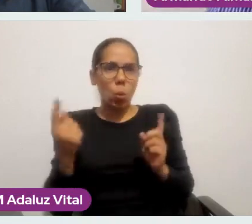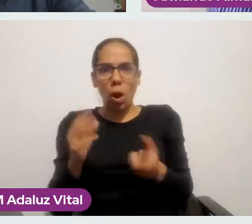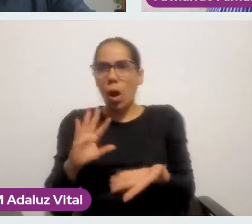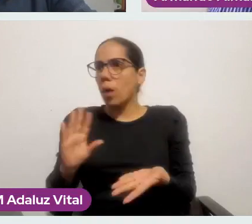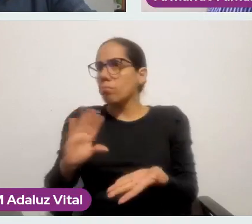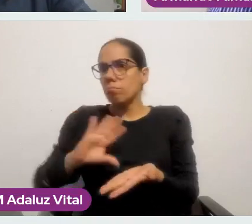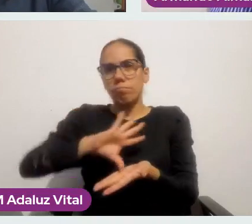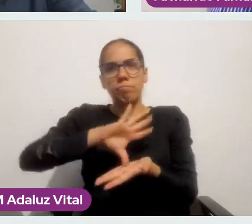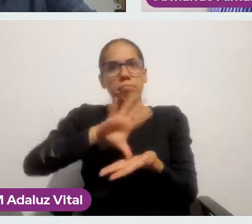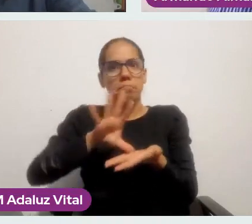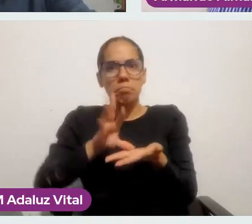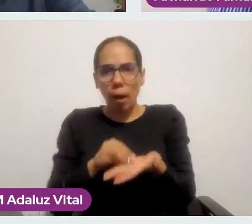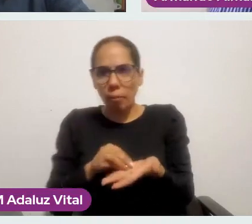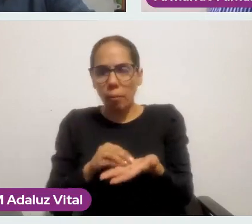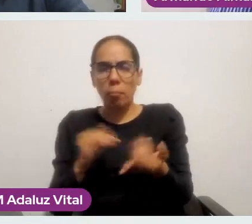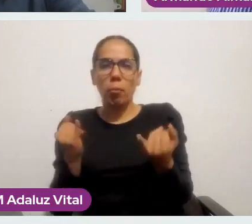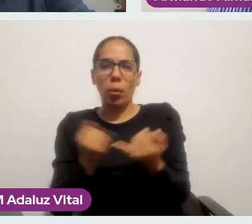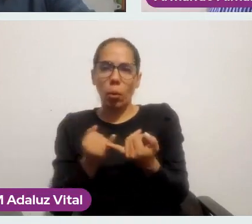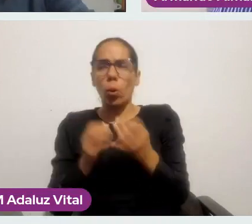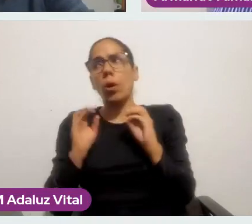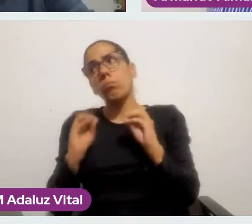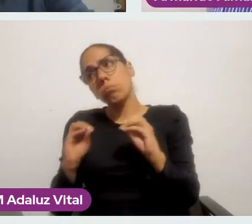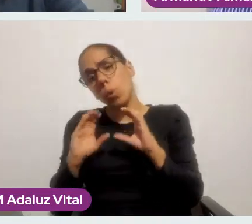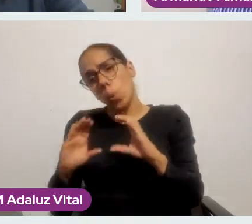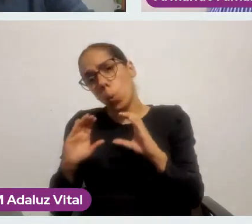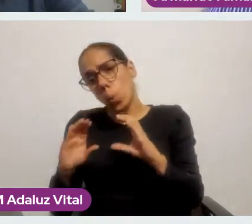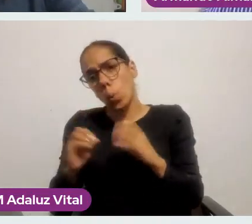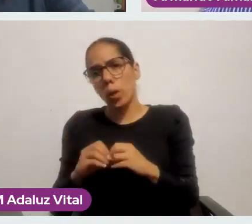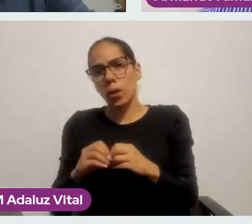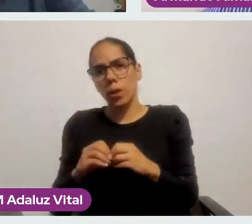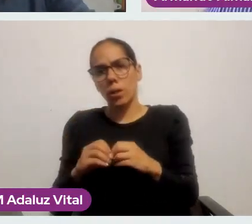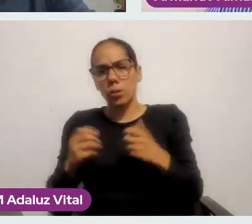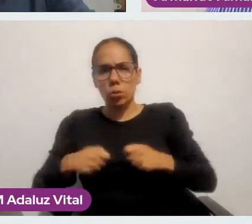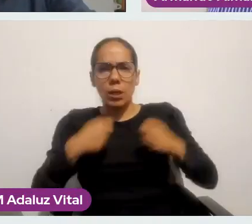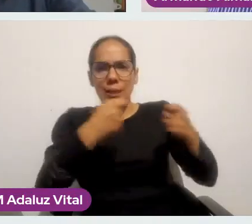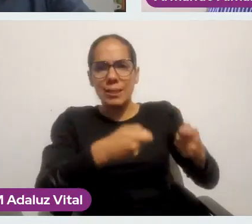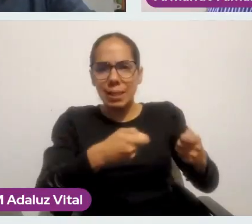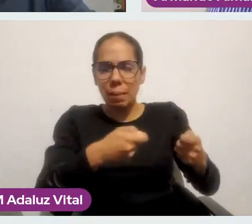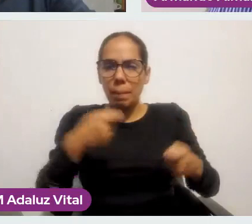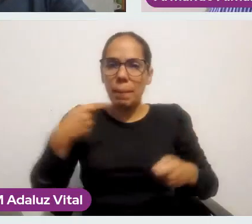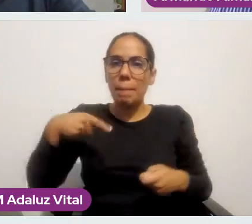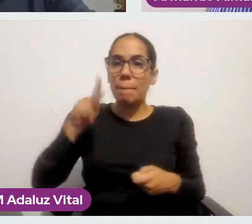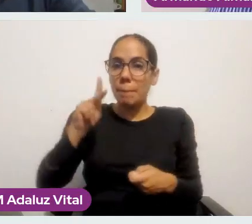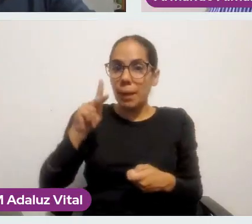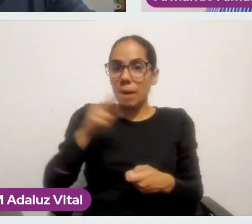la encargo mucho, mira, ¿no? Y entonces la pregunta aquí es, ¿cuándo fuimos padres?